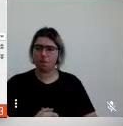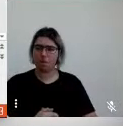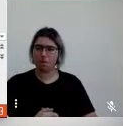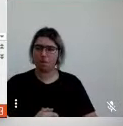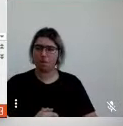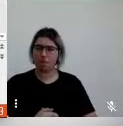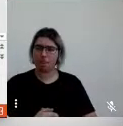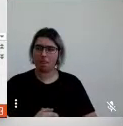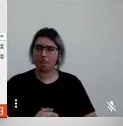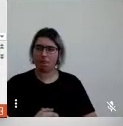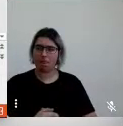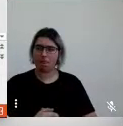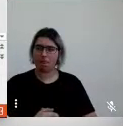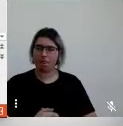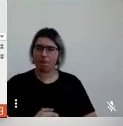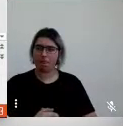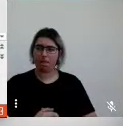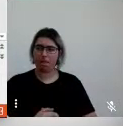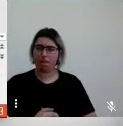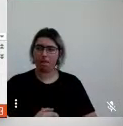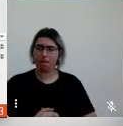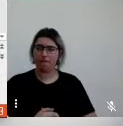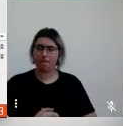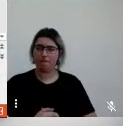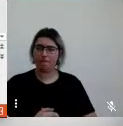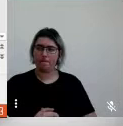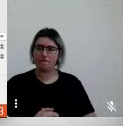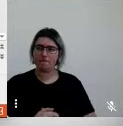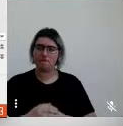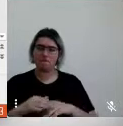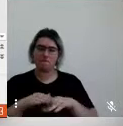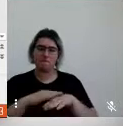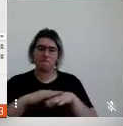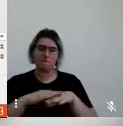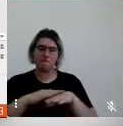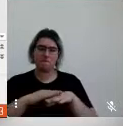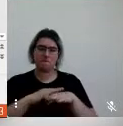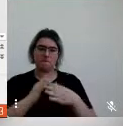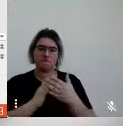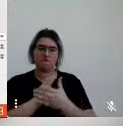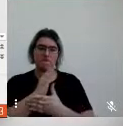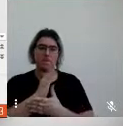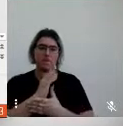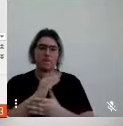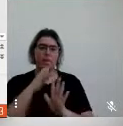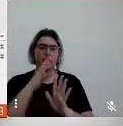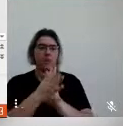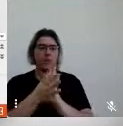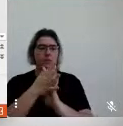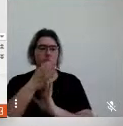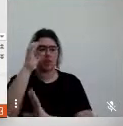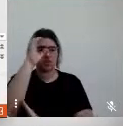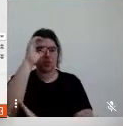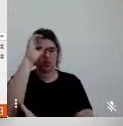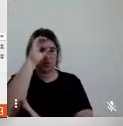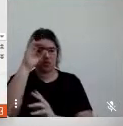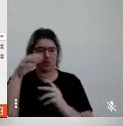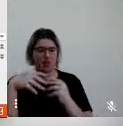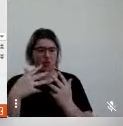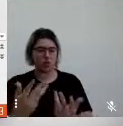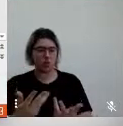Por otro lado, la relación del intestino-cerebro. Perdona, sí. Cristina, ¿y qué explicación científica se